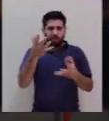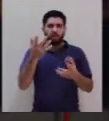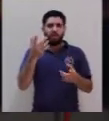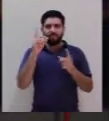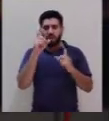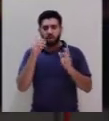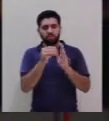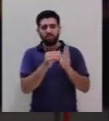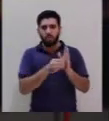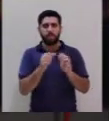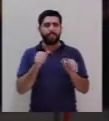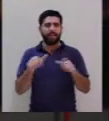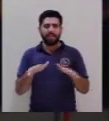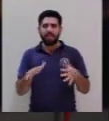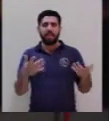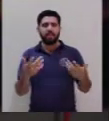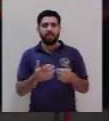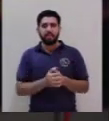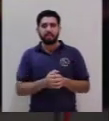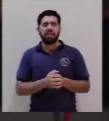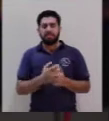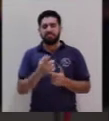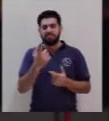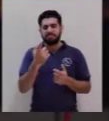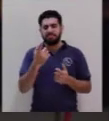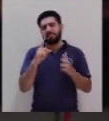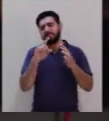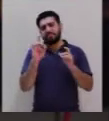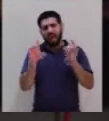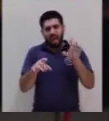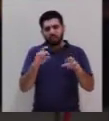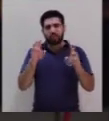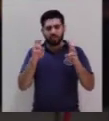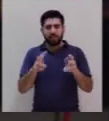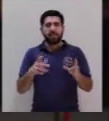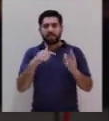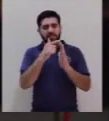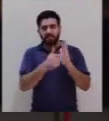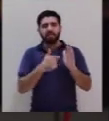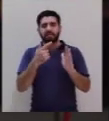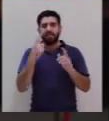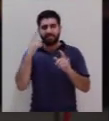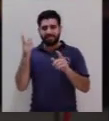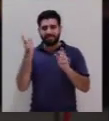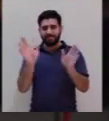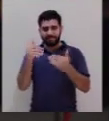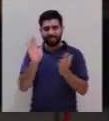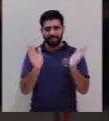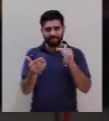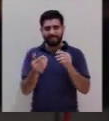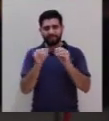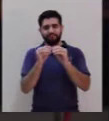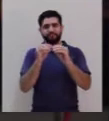letras, todo tipo de información, imágenes, actividades que nosotros necesitemos hacer. Estos son